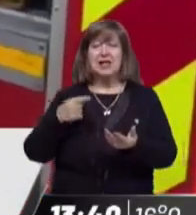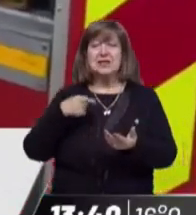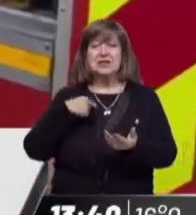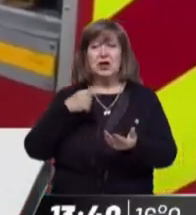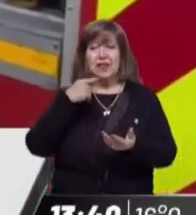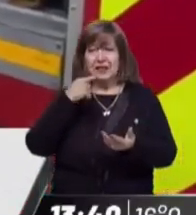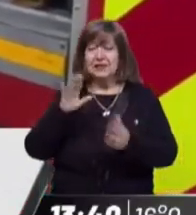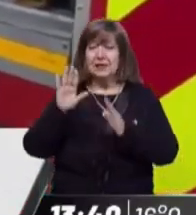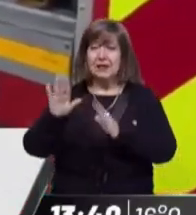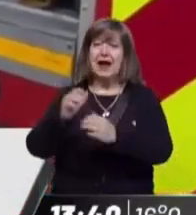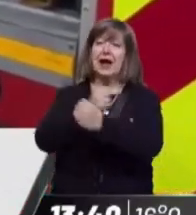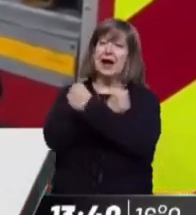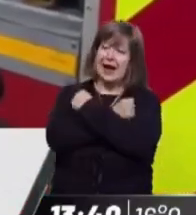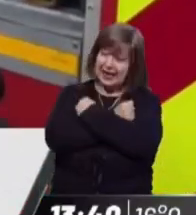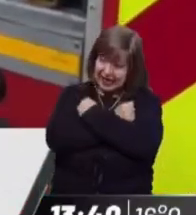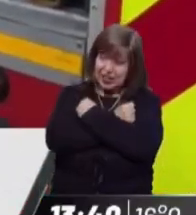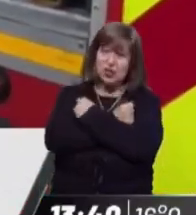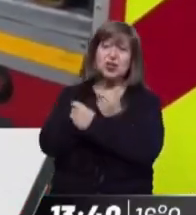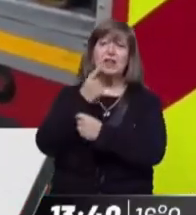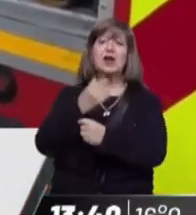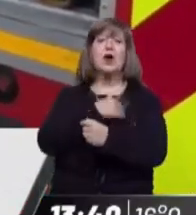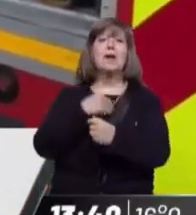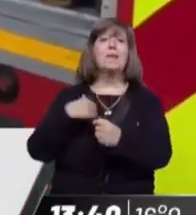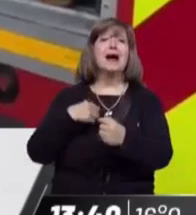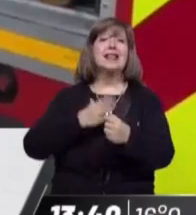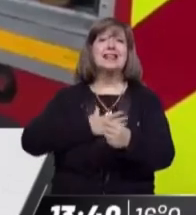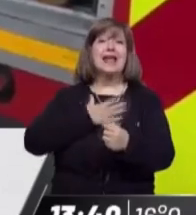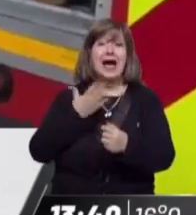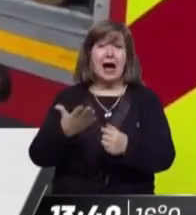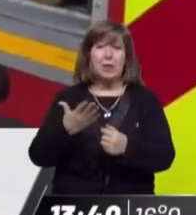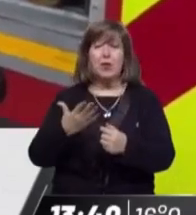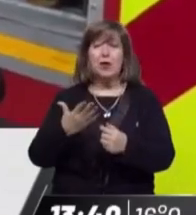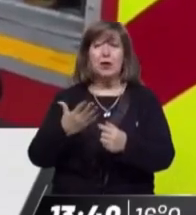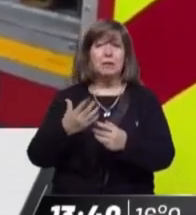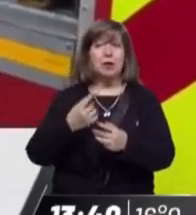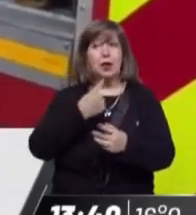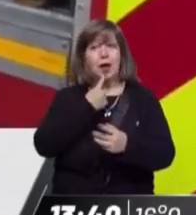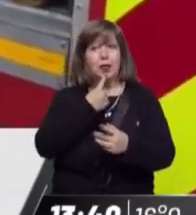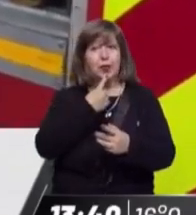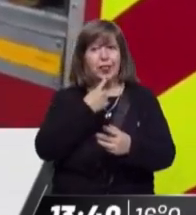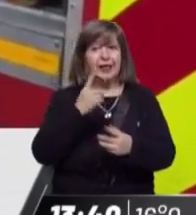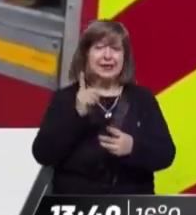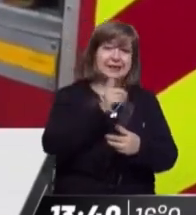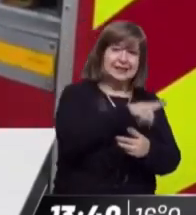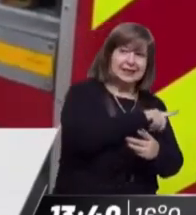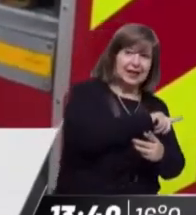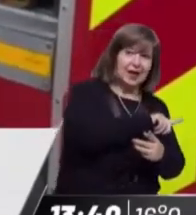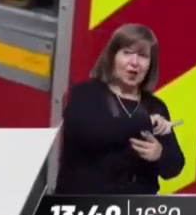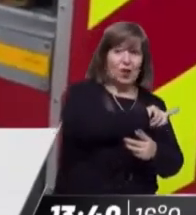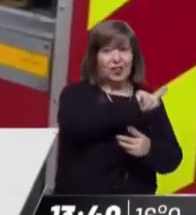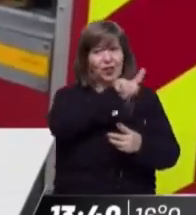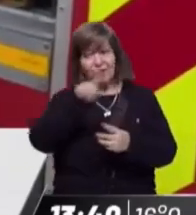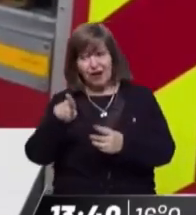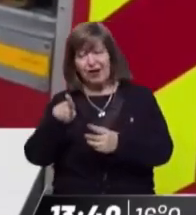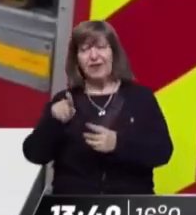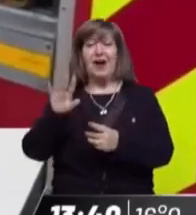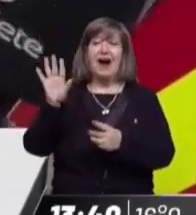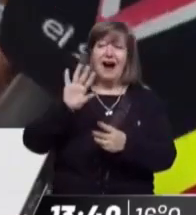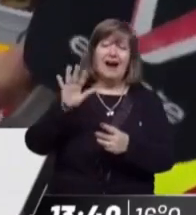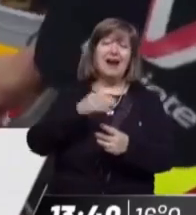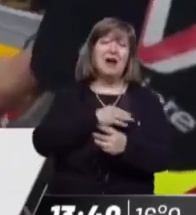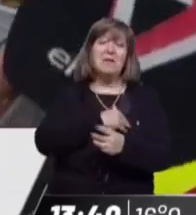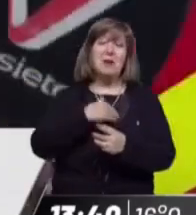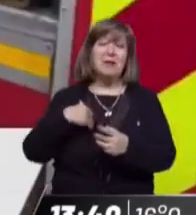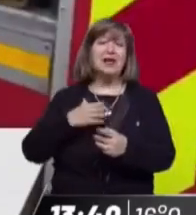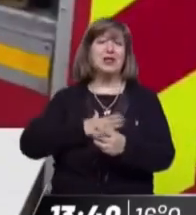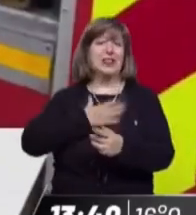cuartel, decirle que la amo y cuando vuelvo también. Yo la amo siempre, pero esto es lo que me gusta y es la hija que le tocó.